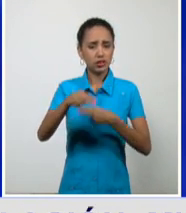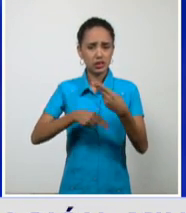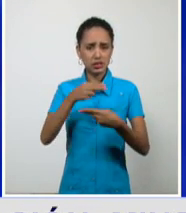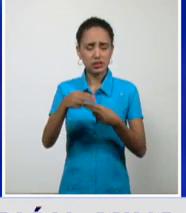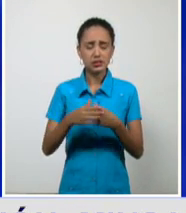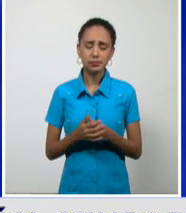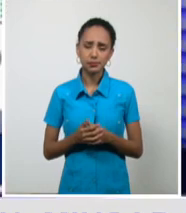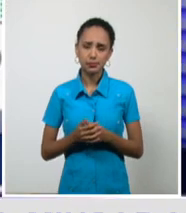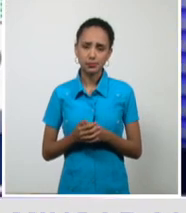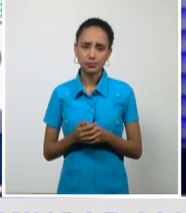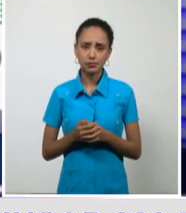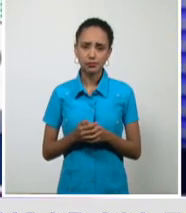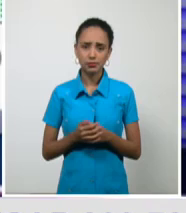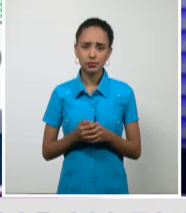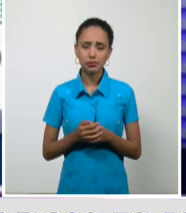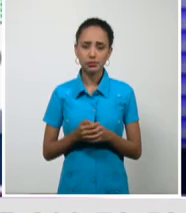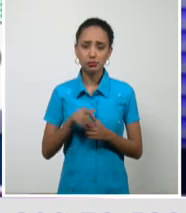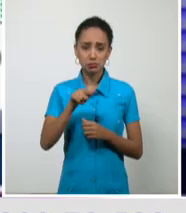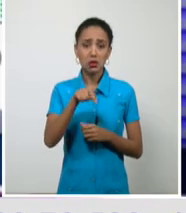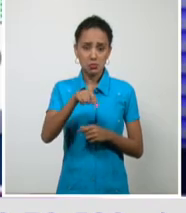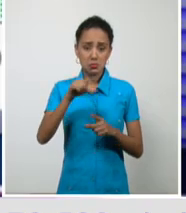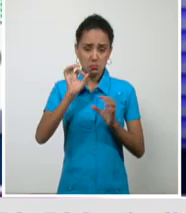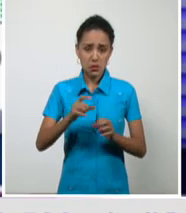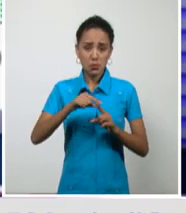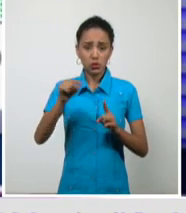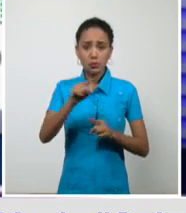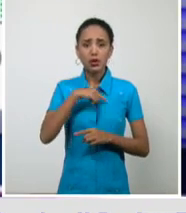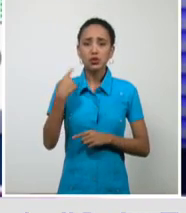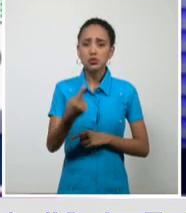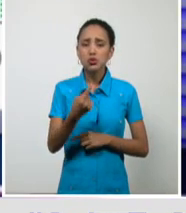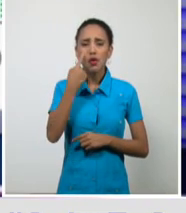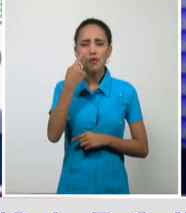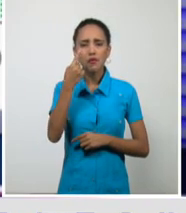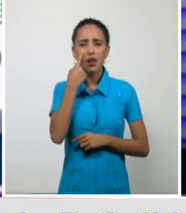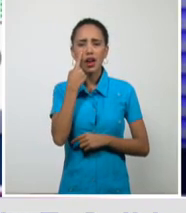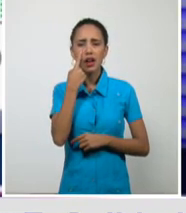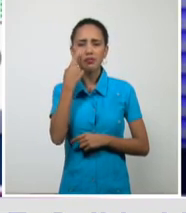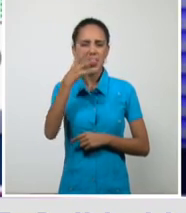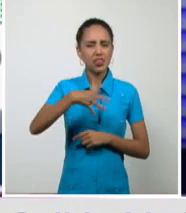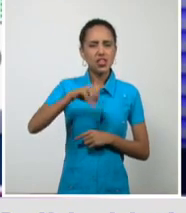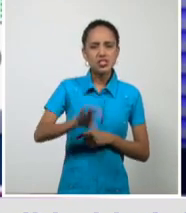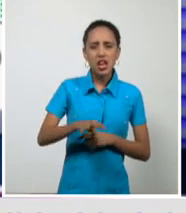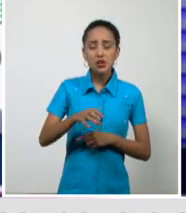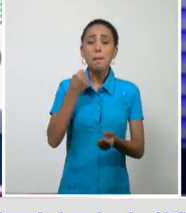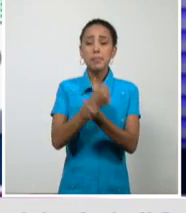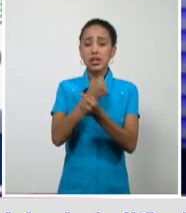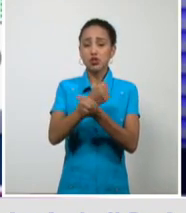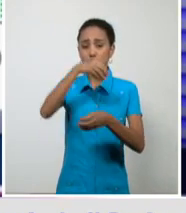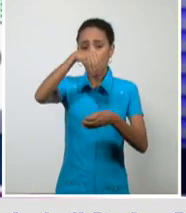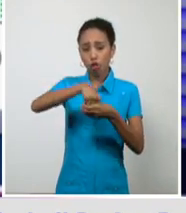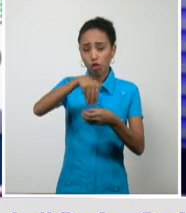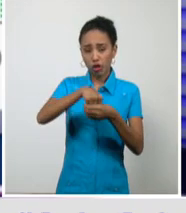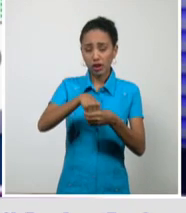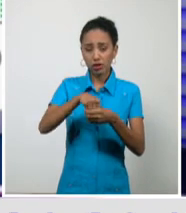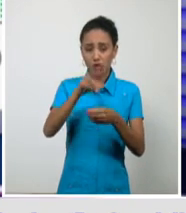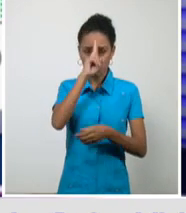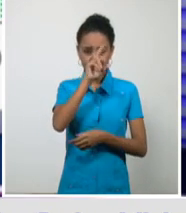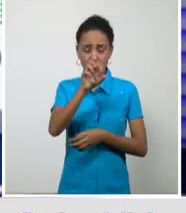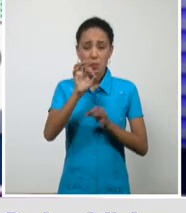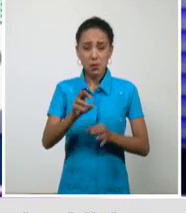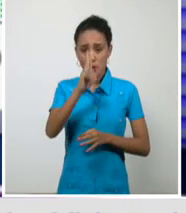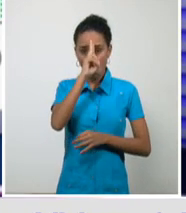con el manejo de los desechos biológicos peligrosos de las instalaciones de salud, el manejo seguro de ellos, porque si no se convierte en